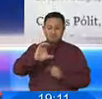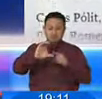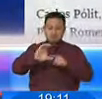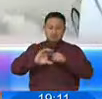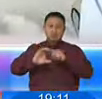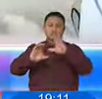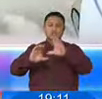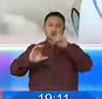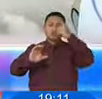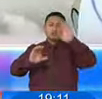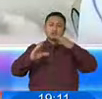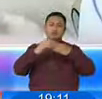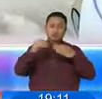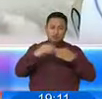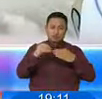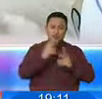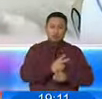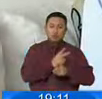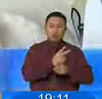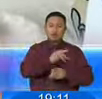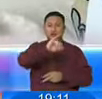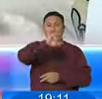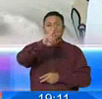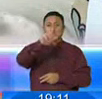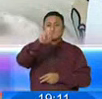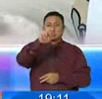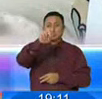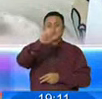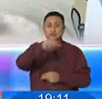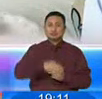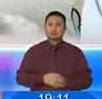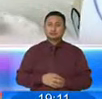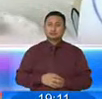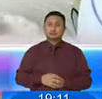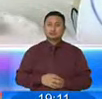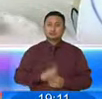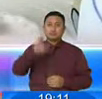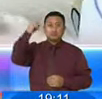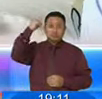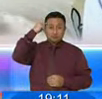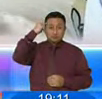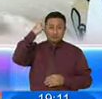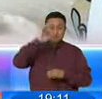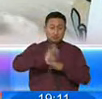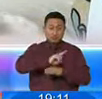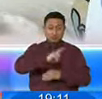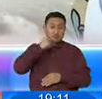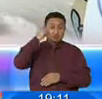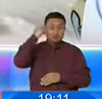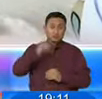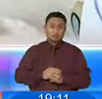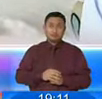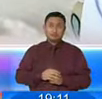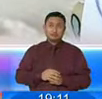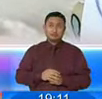Londres. La primera sorpresa que nos encontramos es de que el gobierno ecuatoriano de Rafael Correa, y hasta el día de hoy,